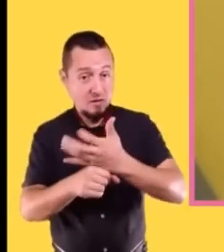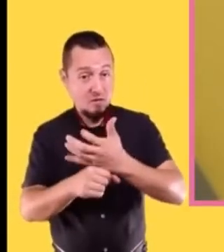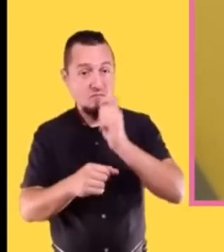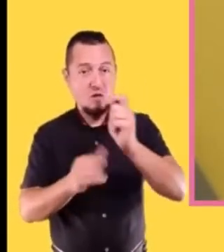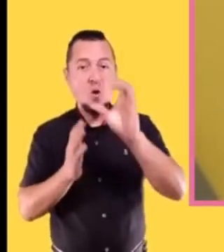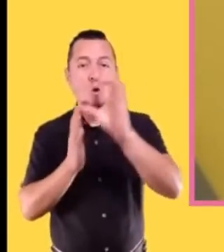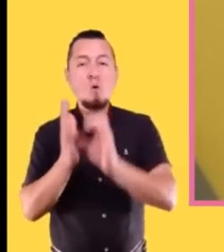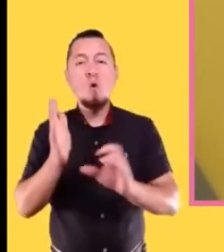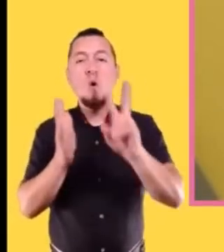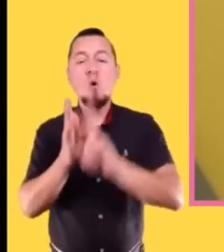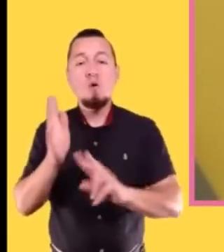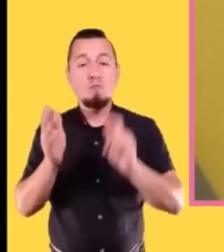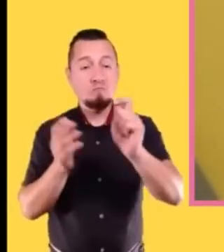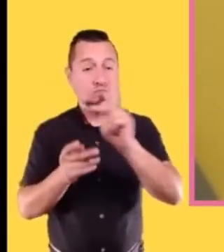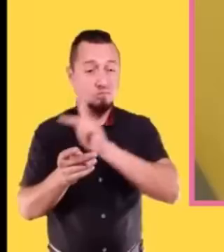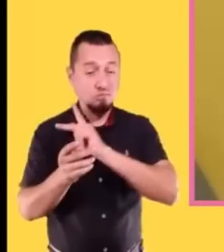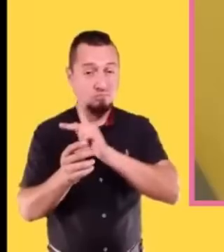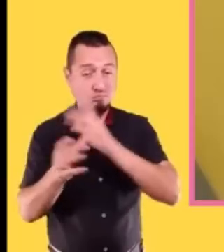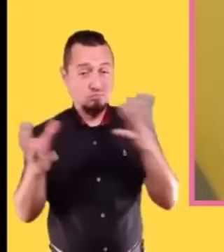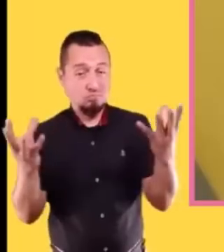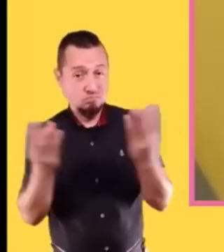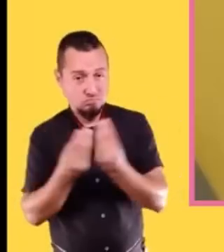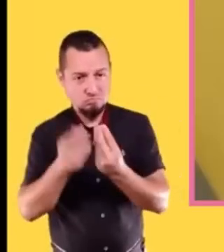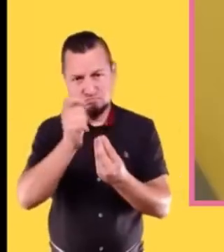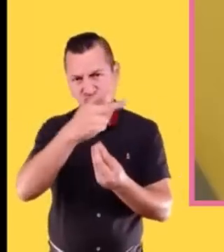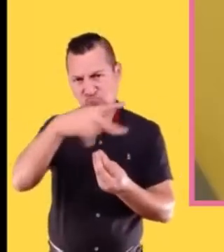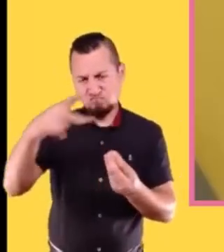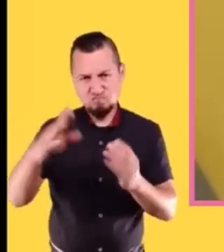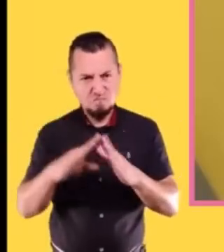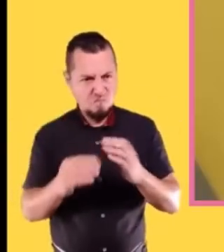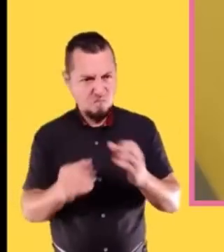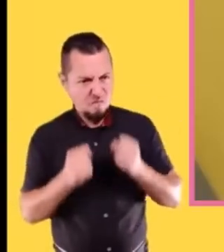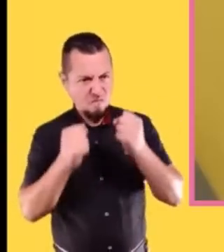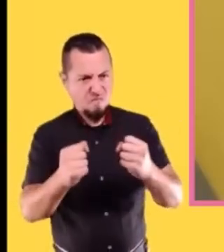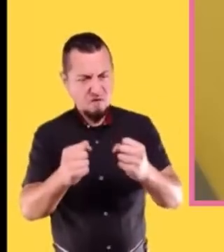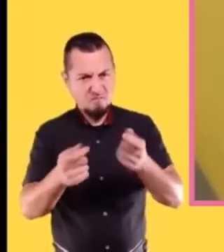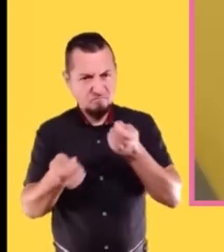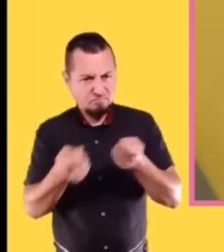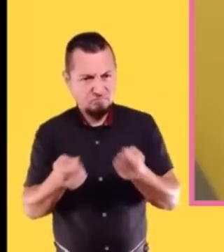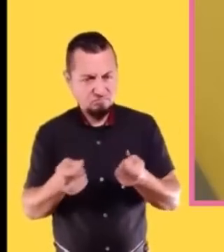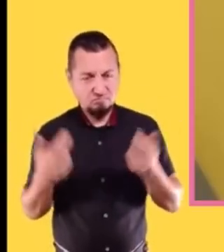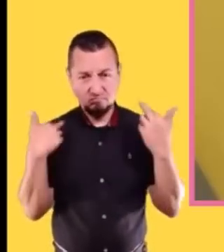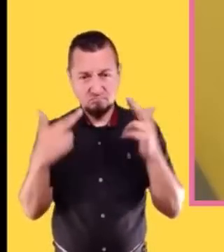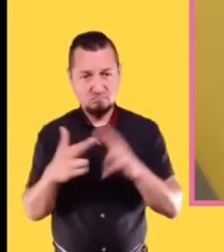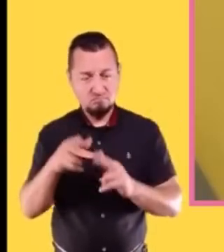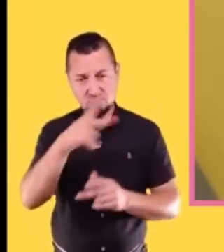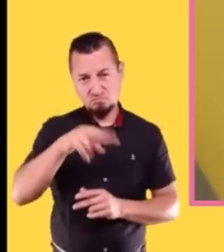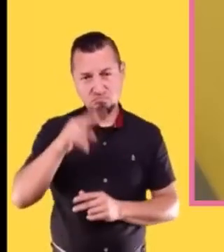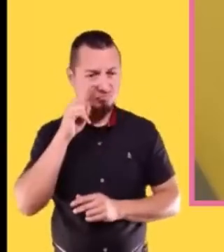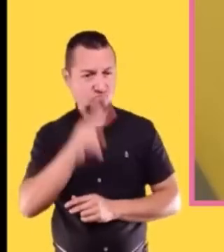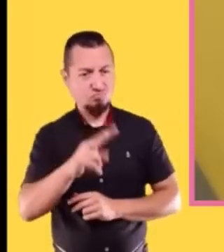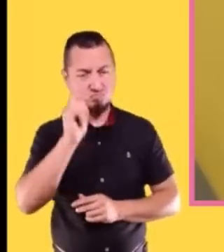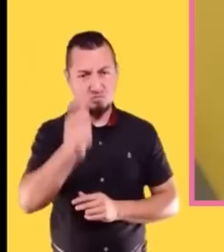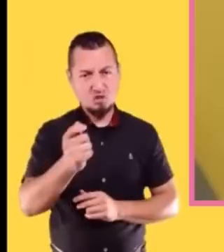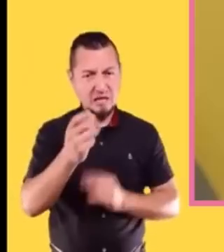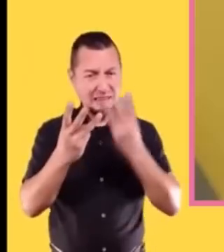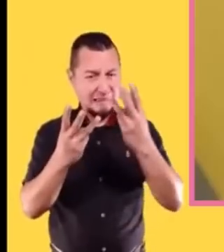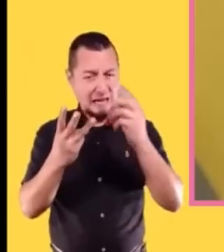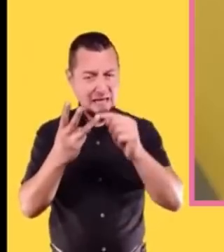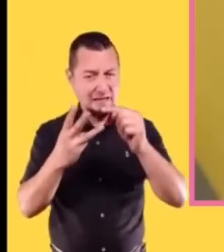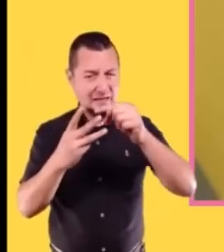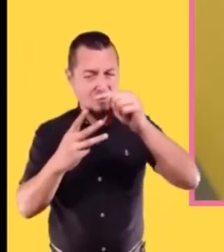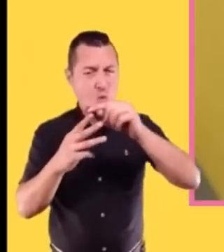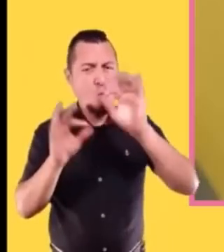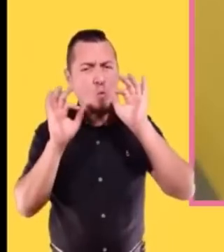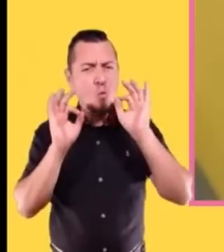qué alternativas tienen los maestros para fortalecer su práctica educativa. Aquí pueden ver 3 testimonios muy importantes que se han vertido